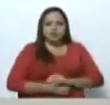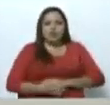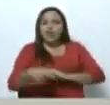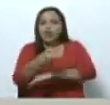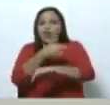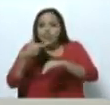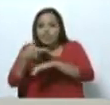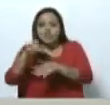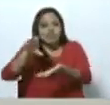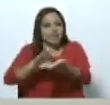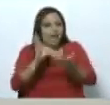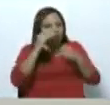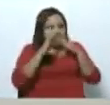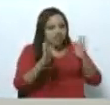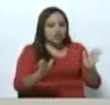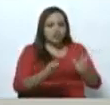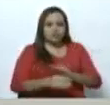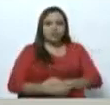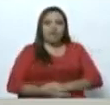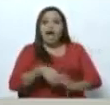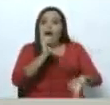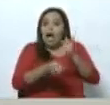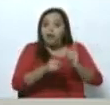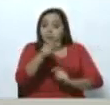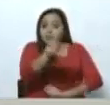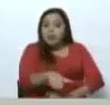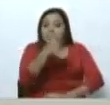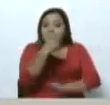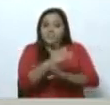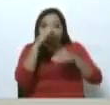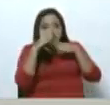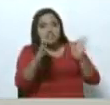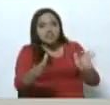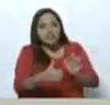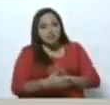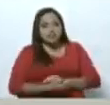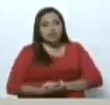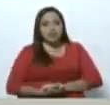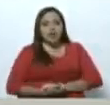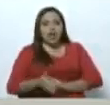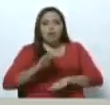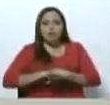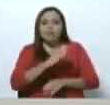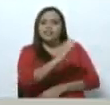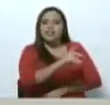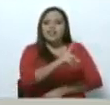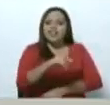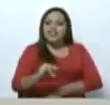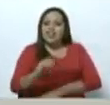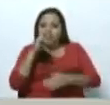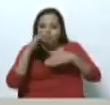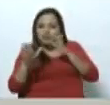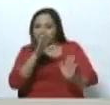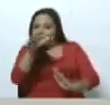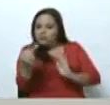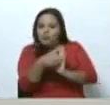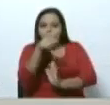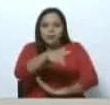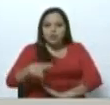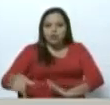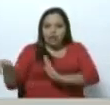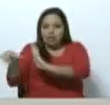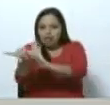gobierno central, a arreglarlo. Alguien debe haber, porque el CDI le presta servicios a todos los que viven en la zona. Es una